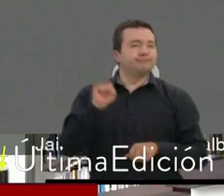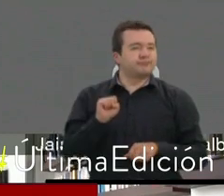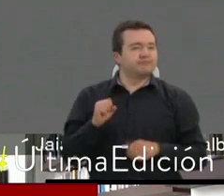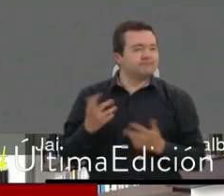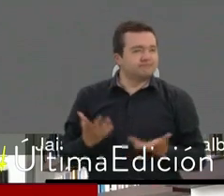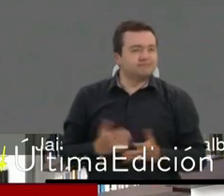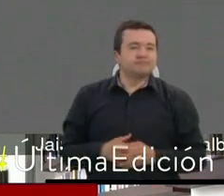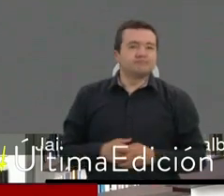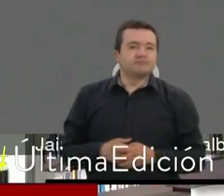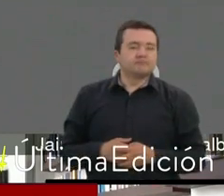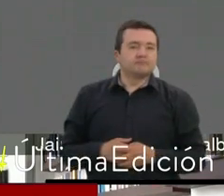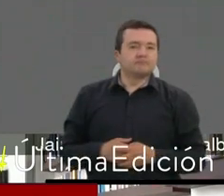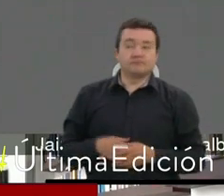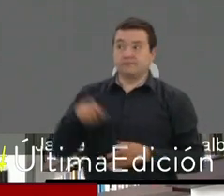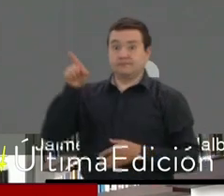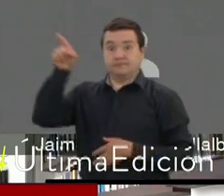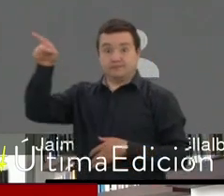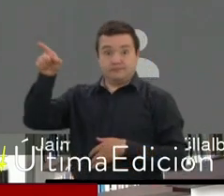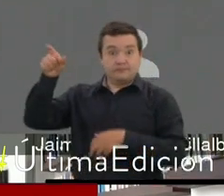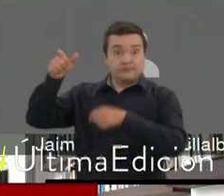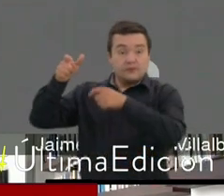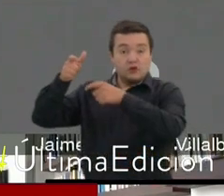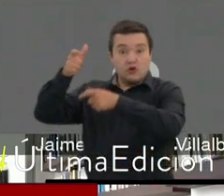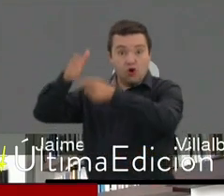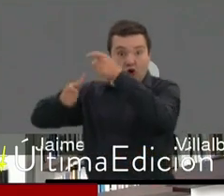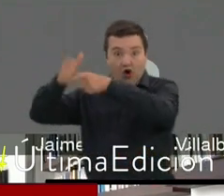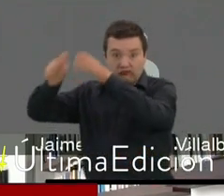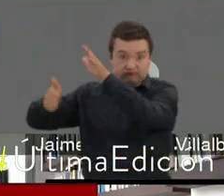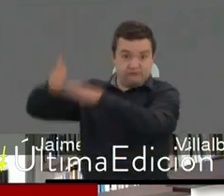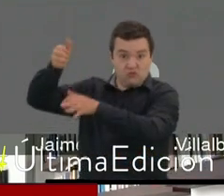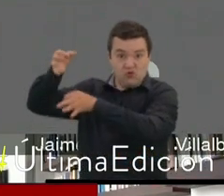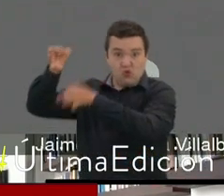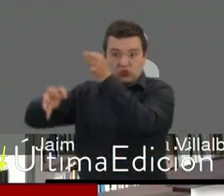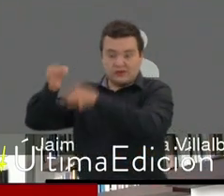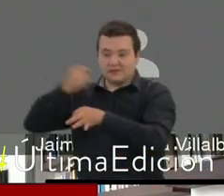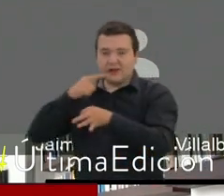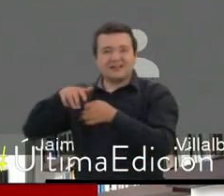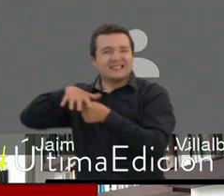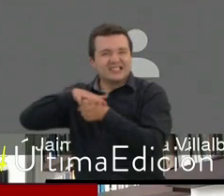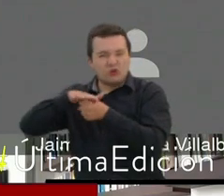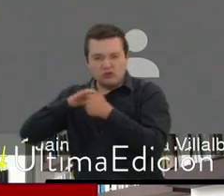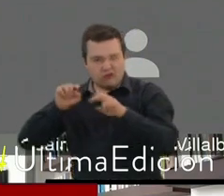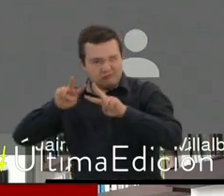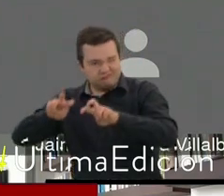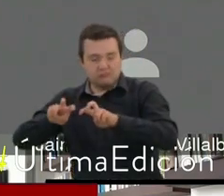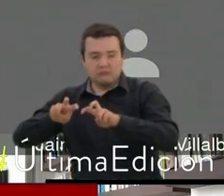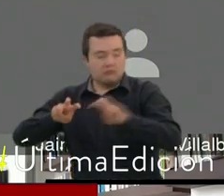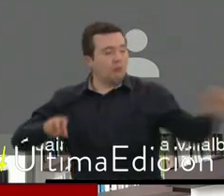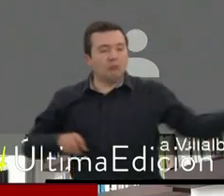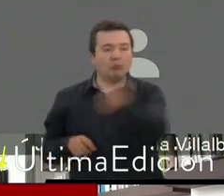en la forma de vinculación realizada en este caso